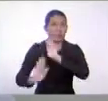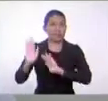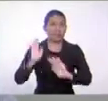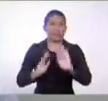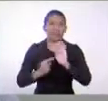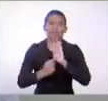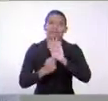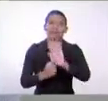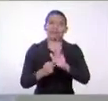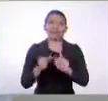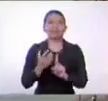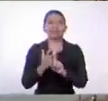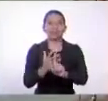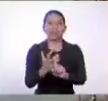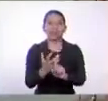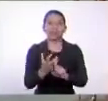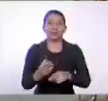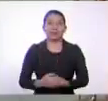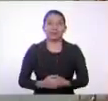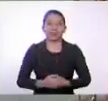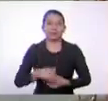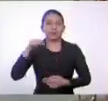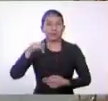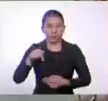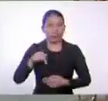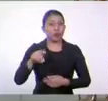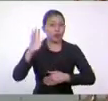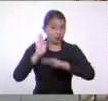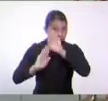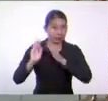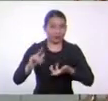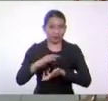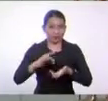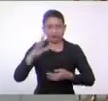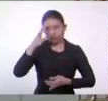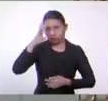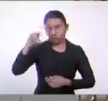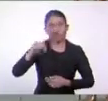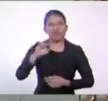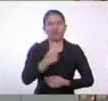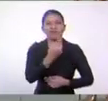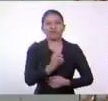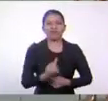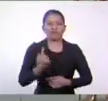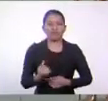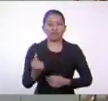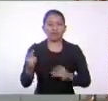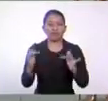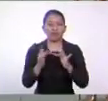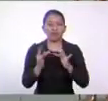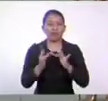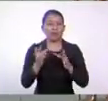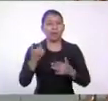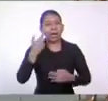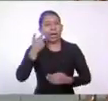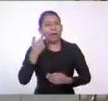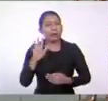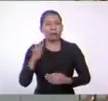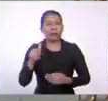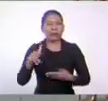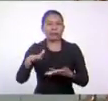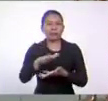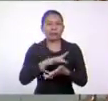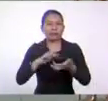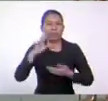acciones principales. En este tipo de cuentos, los personajes se alinean a los criterios de la ciencia